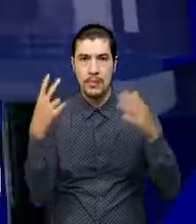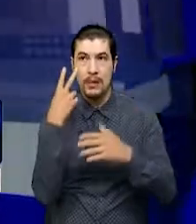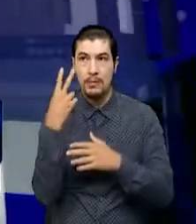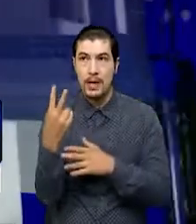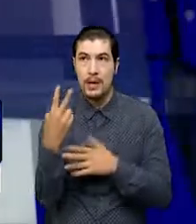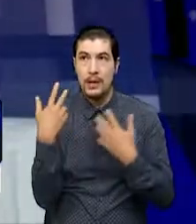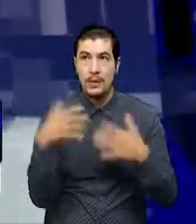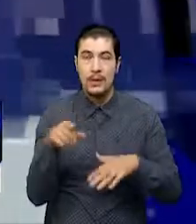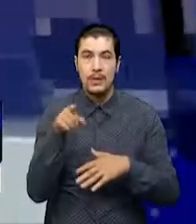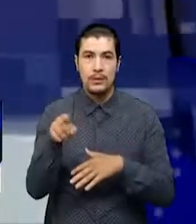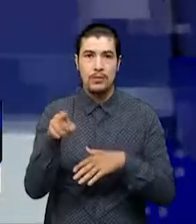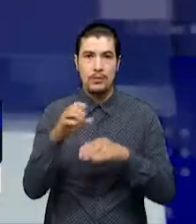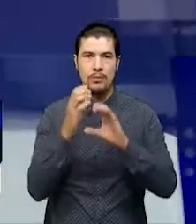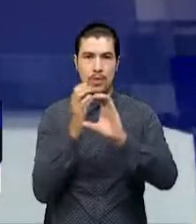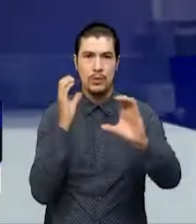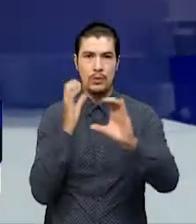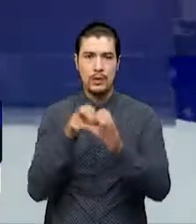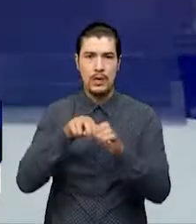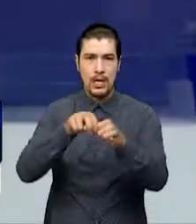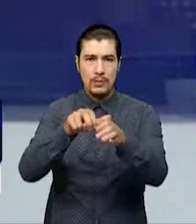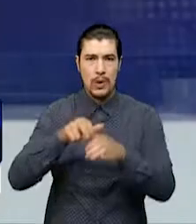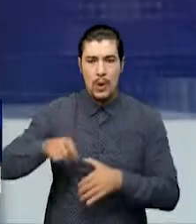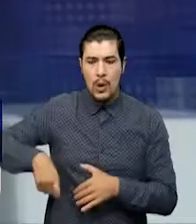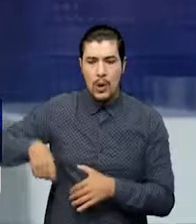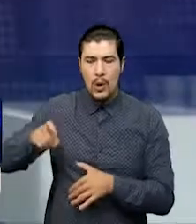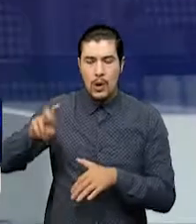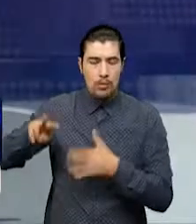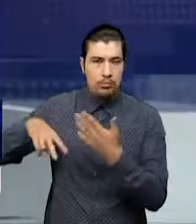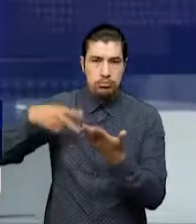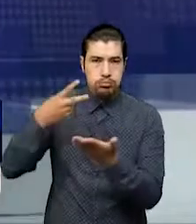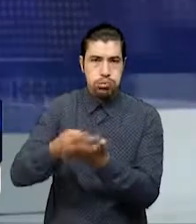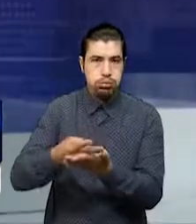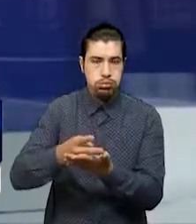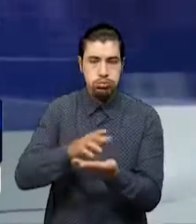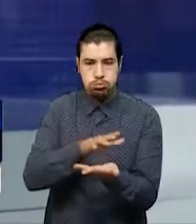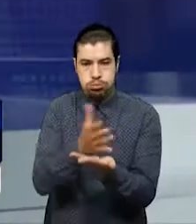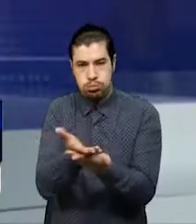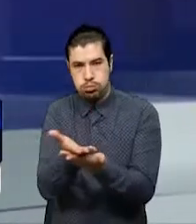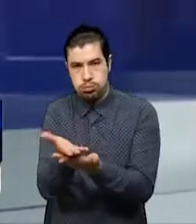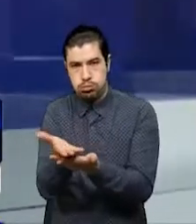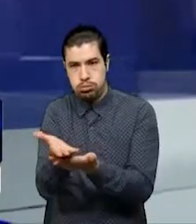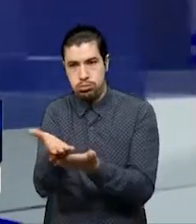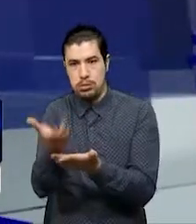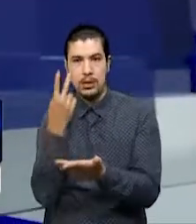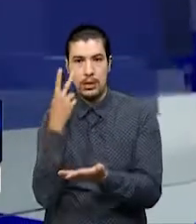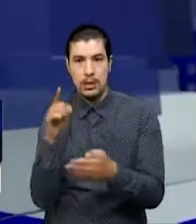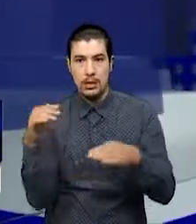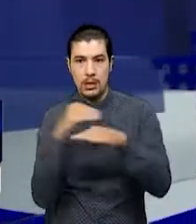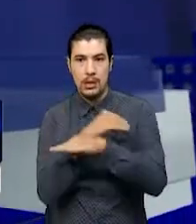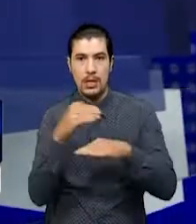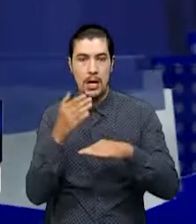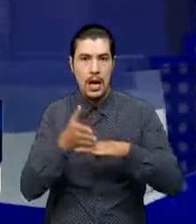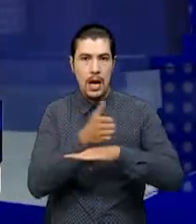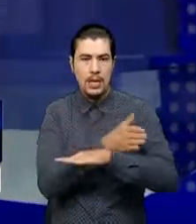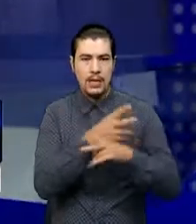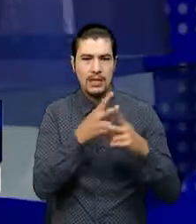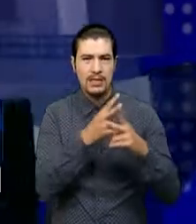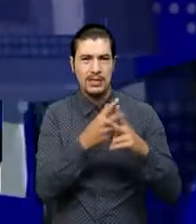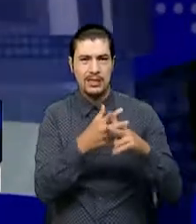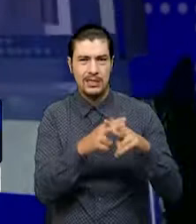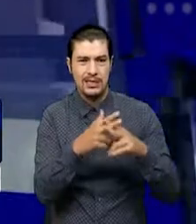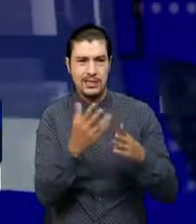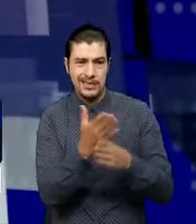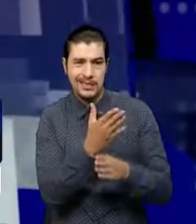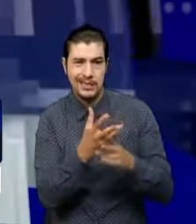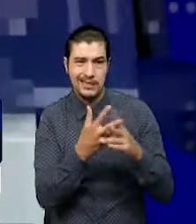involucrada esta buseta de transporte escolar que terminó volcada sobre la vía al parecer luego de presentar fallas técnicas al